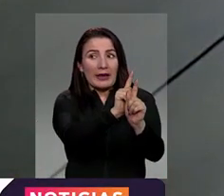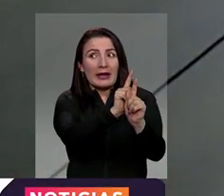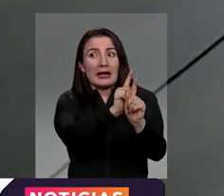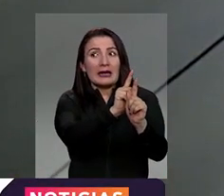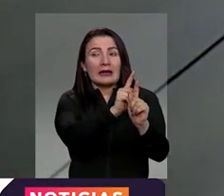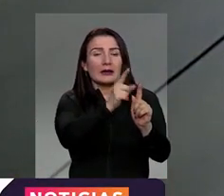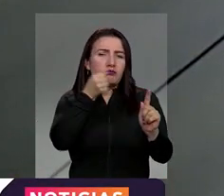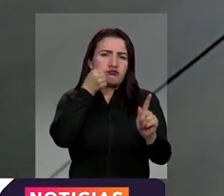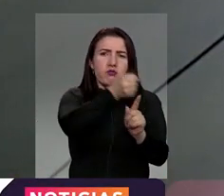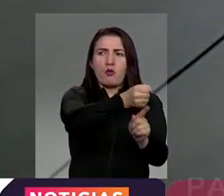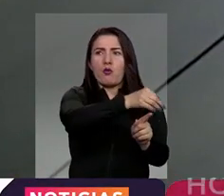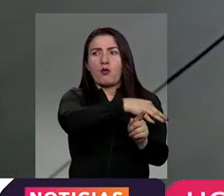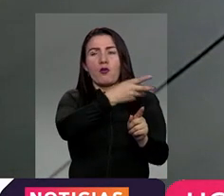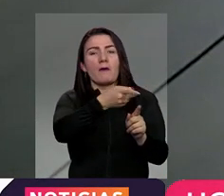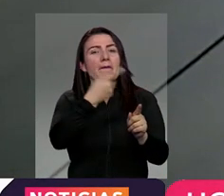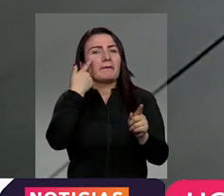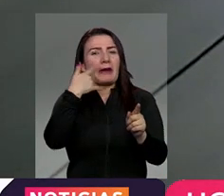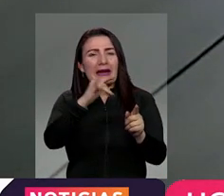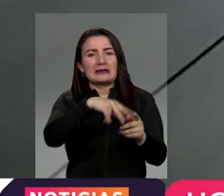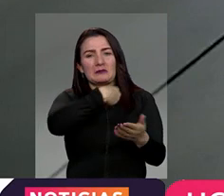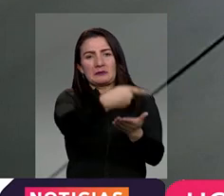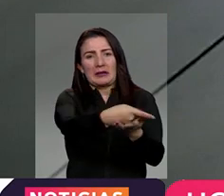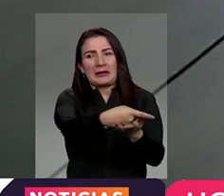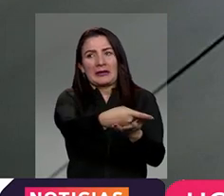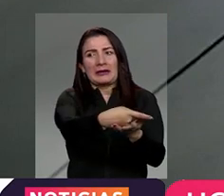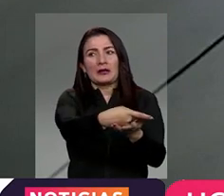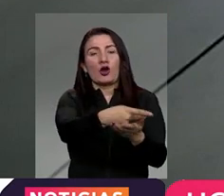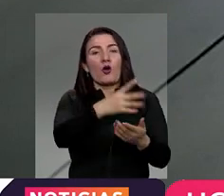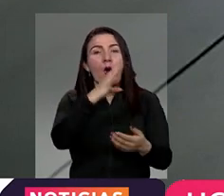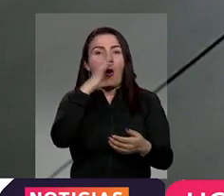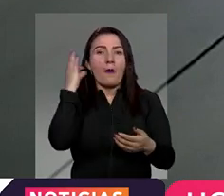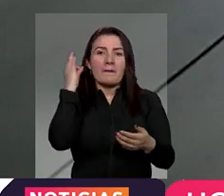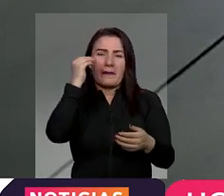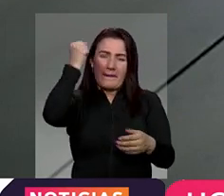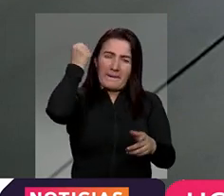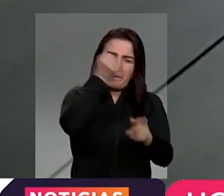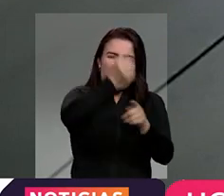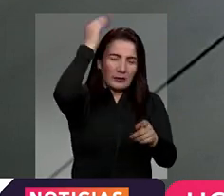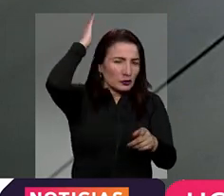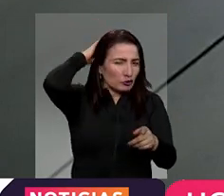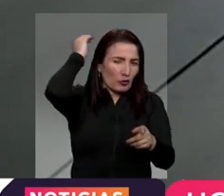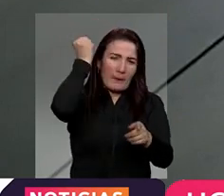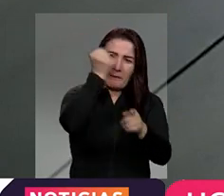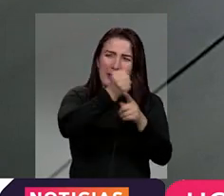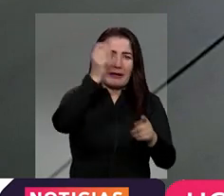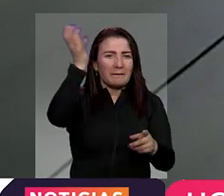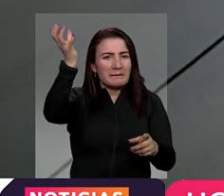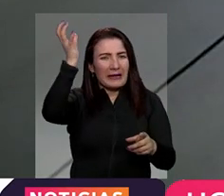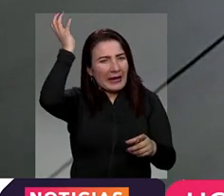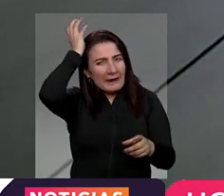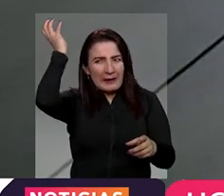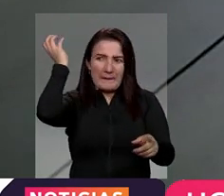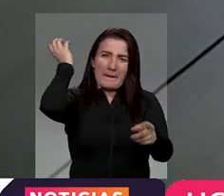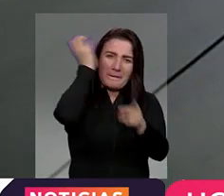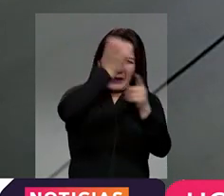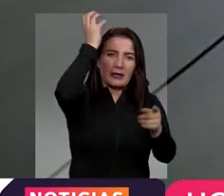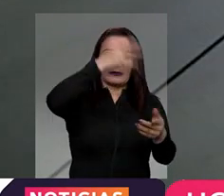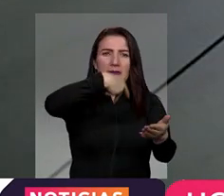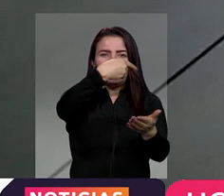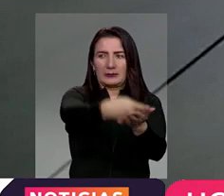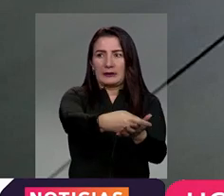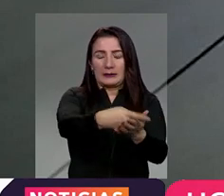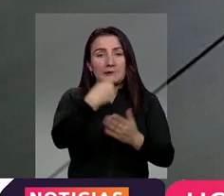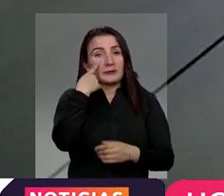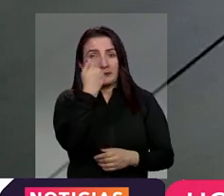está en el hospital de kennedy con pronóstico reservado después de que un delincuente lo golpeara en la cabeza con una enorme piedra para robarlo como quedó